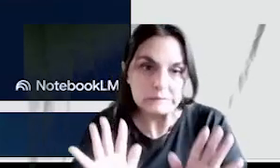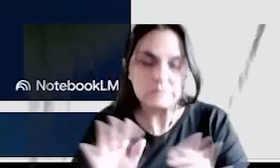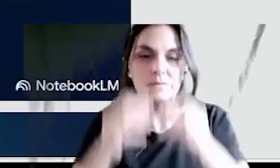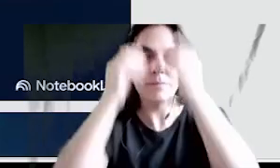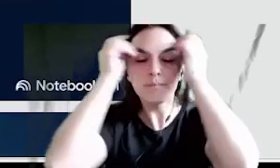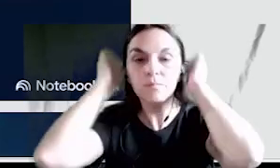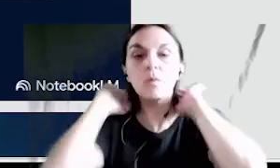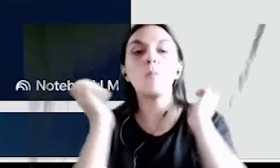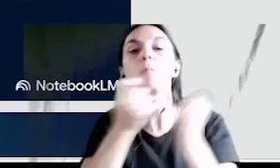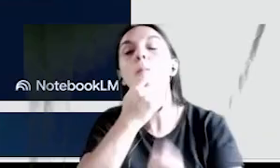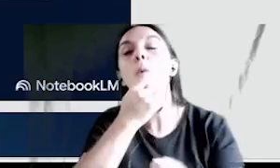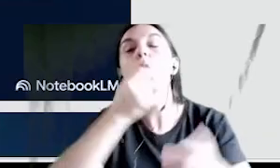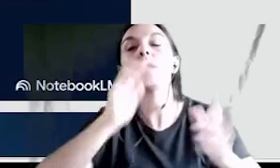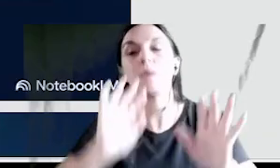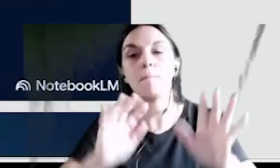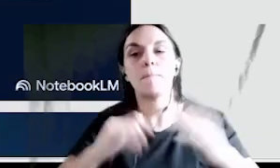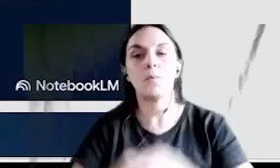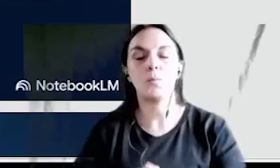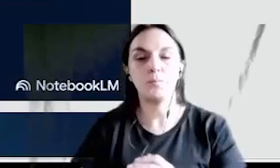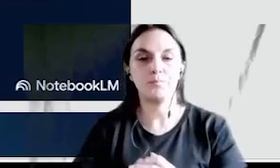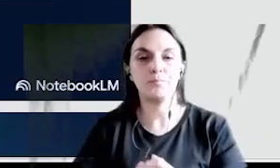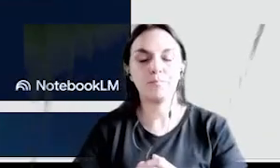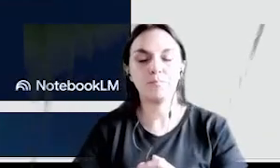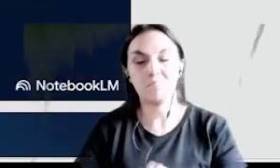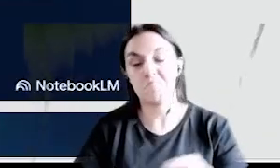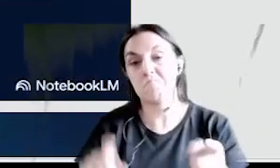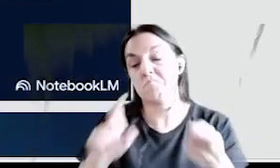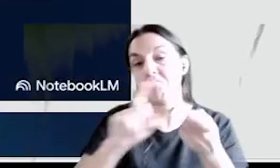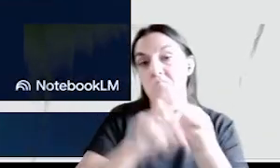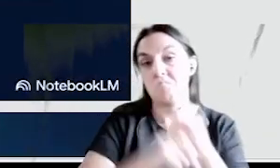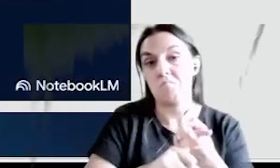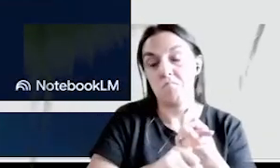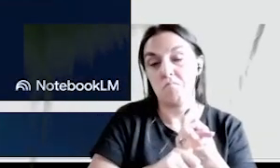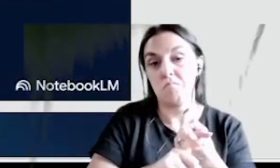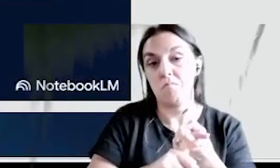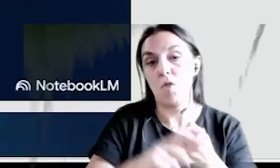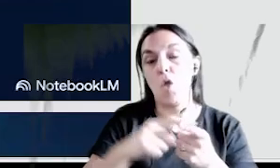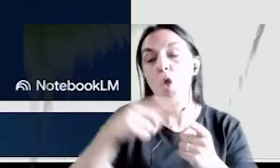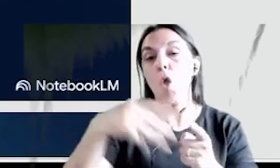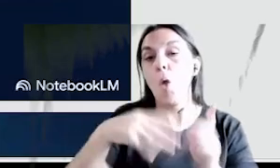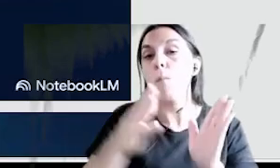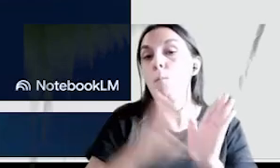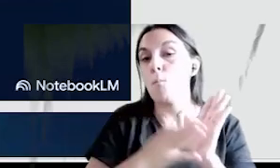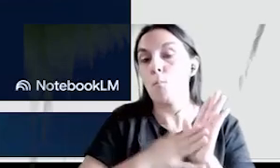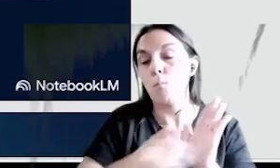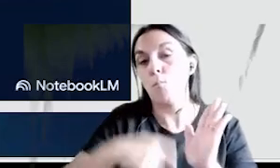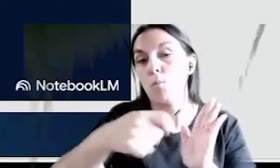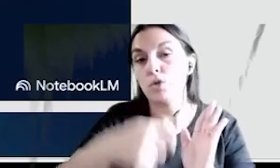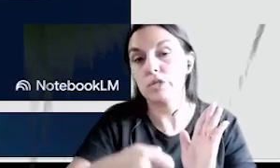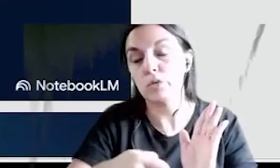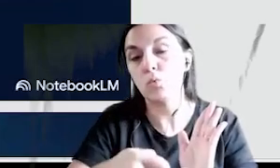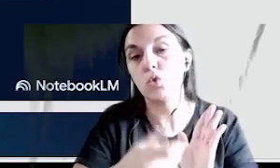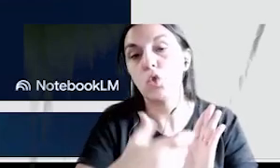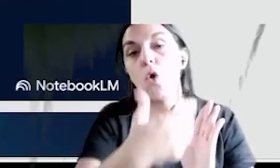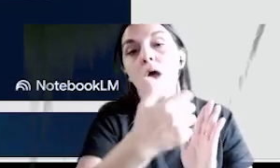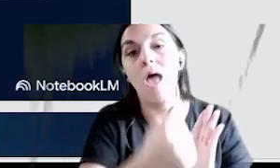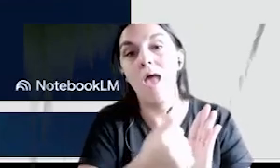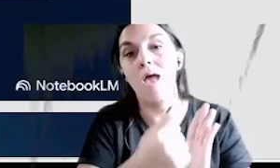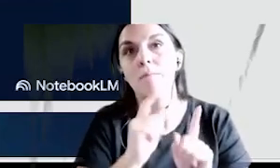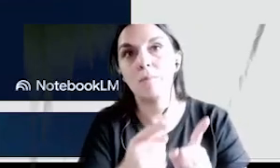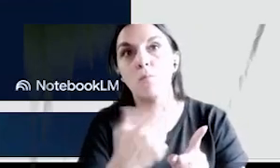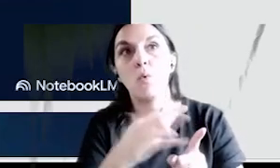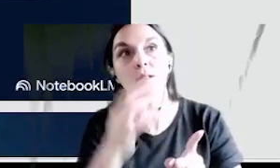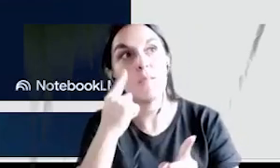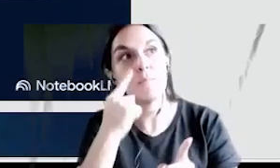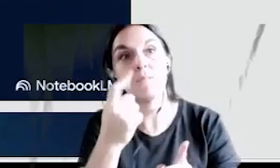ejemplo, un cónyuge que tenía un monotributo categoría A y facturaba 500.000 pesos al año.